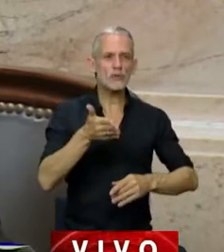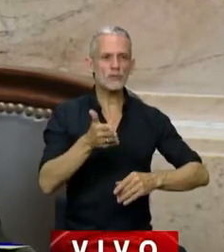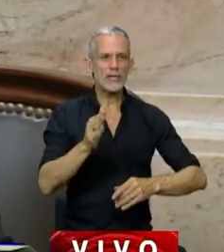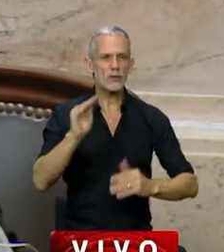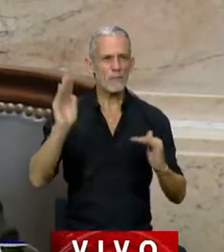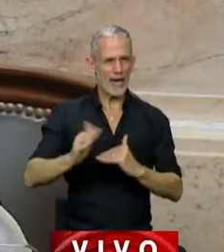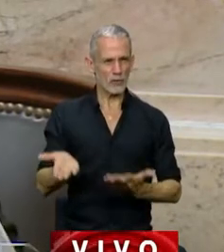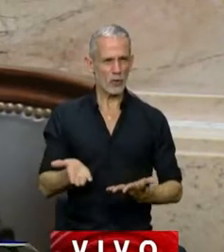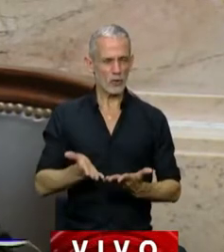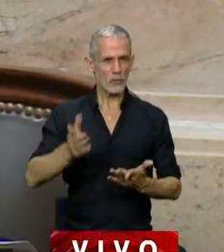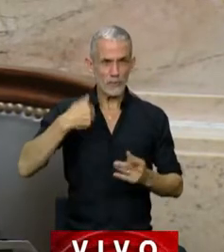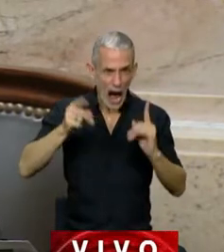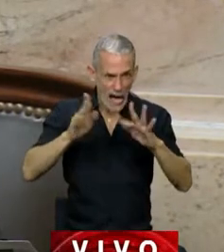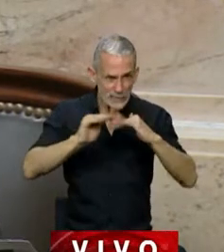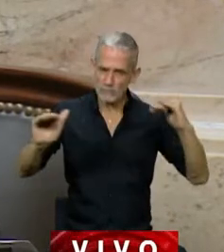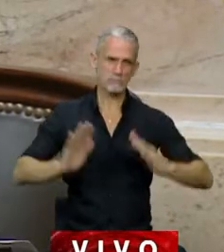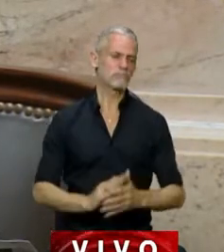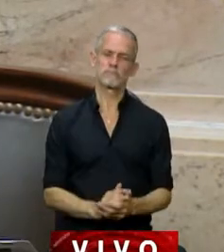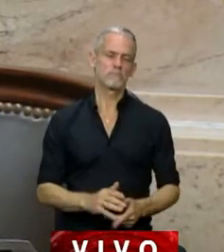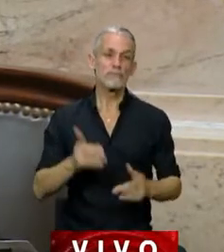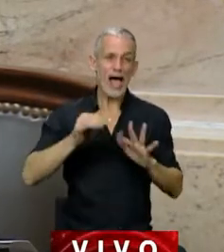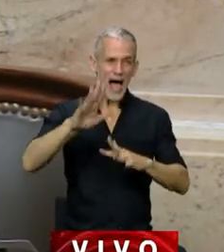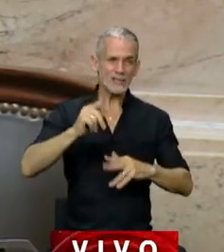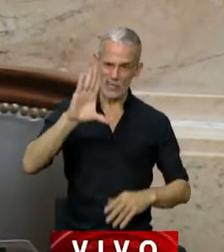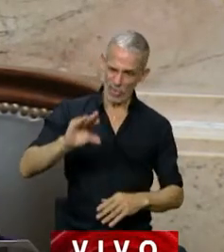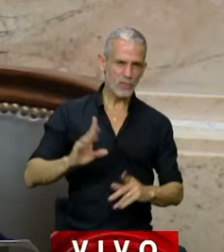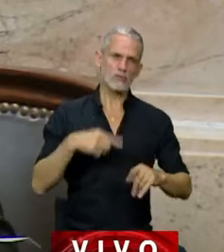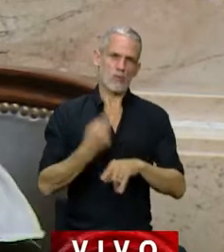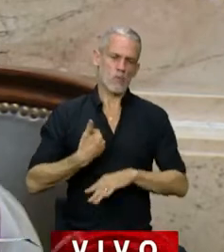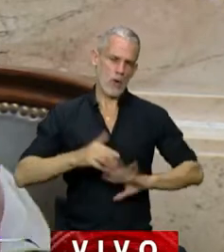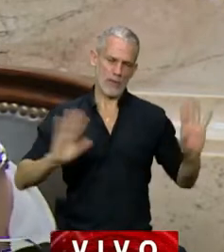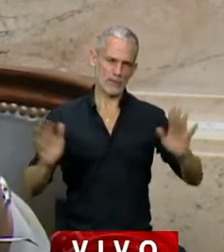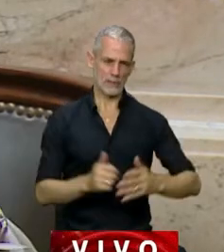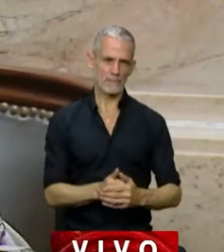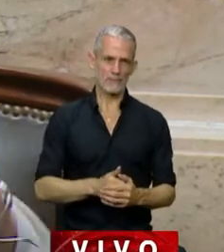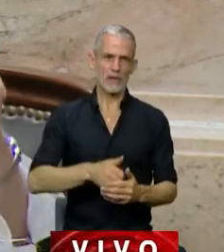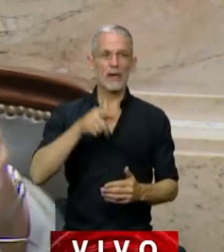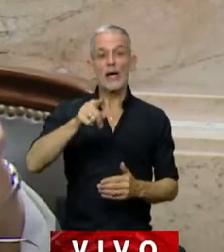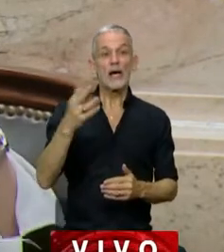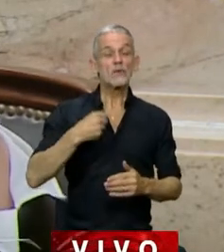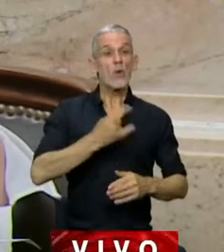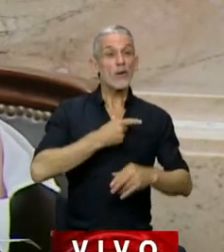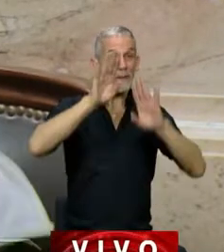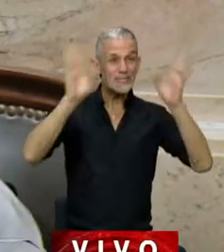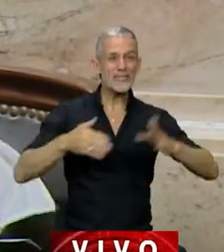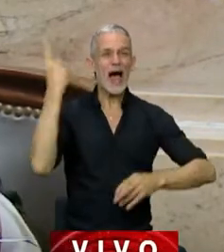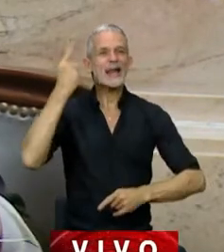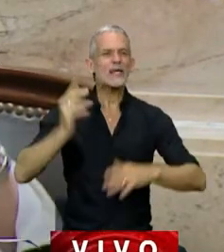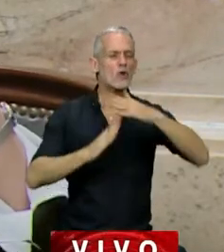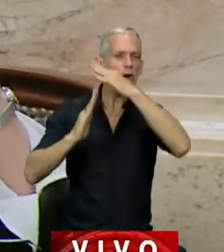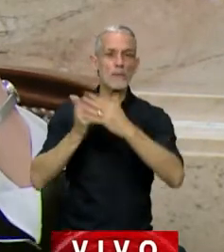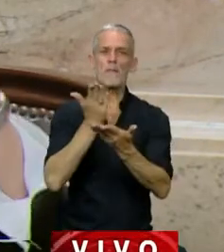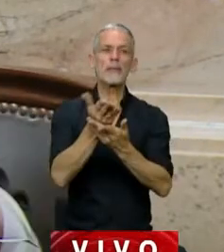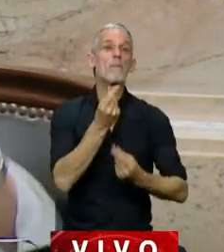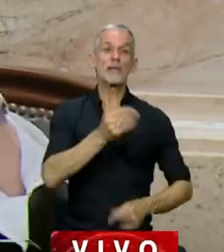50%. No podemos sostener esa semejante reducción. En el plano de las universidades, los rectores pidieron un